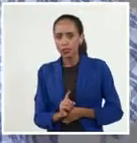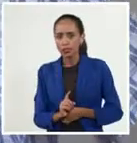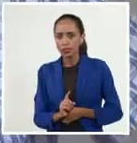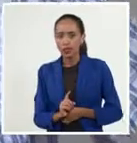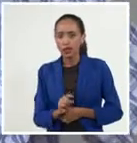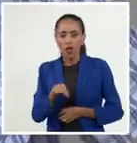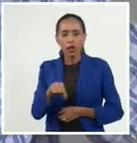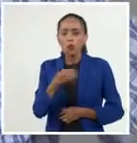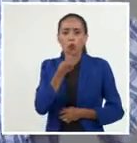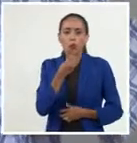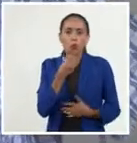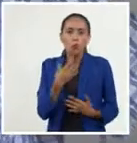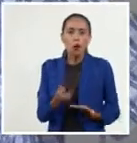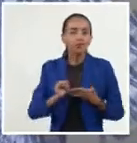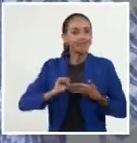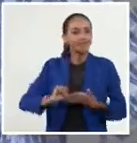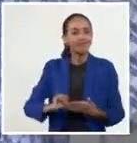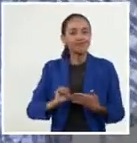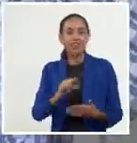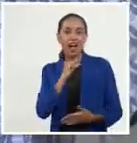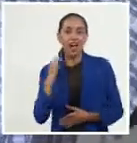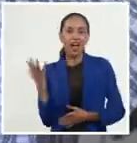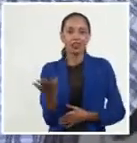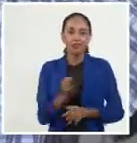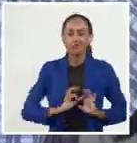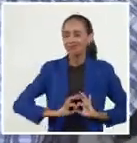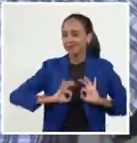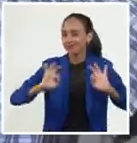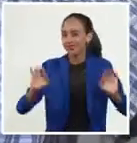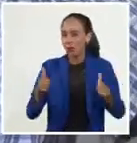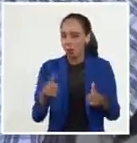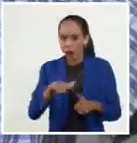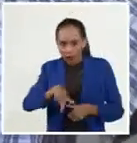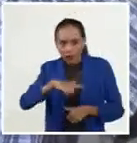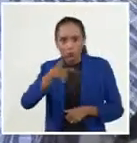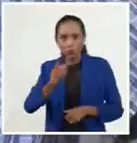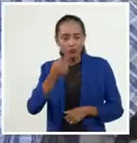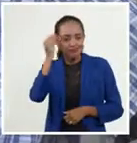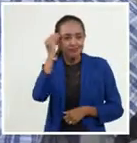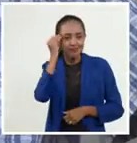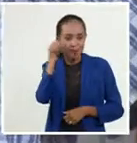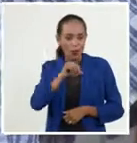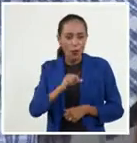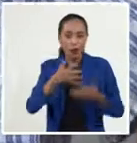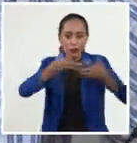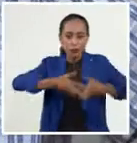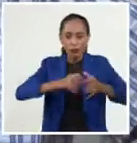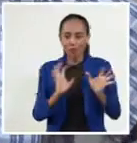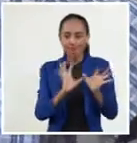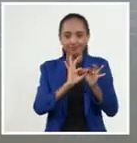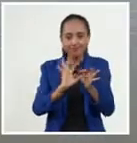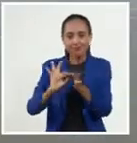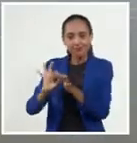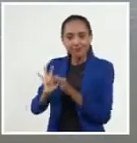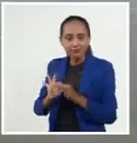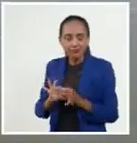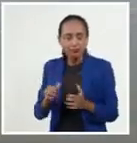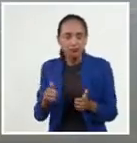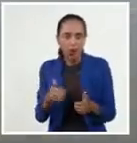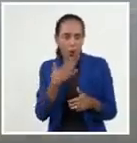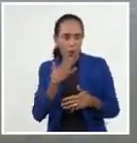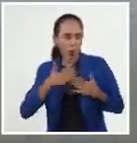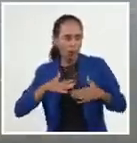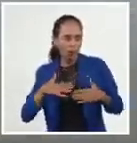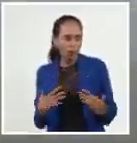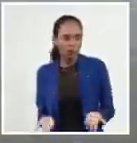¿Que aquí no se pueden dar buenos servicios de gastronomía con la cultura que hay aquí y encadenando esas producciones? Entonces, ¿qué estamos esperando? Díaz-Canel